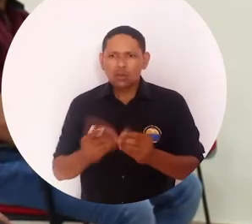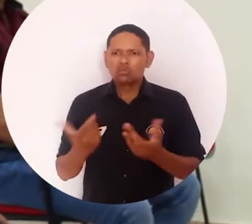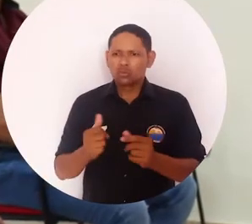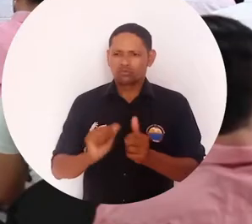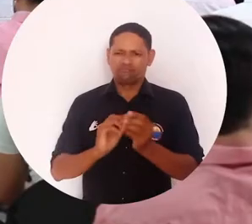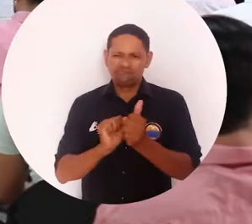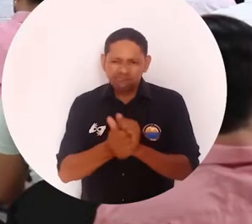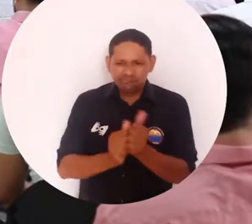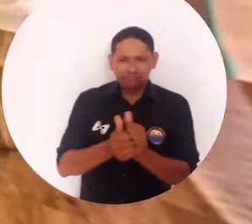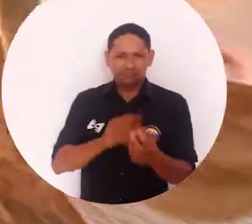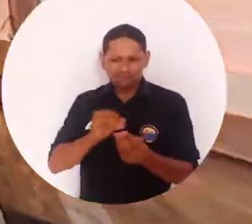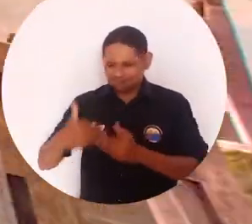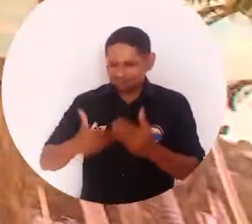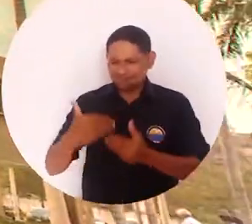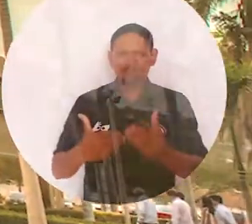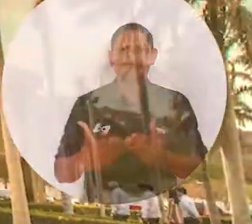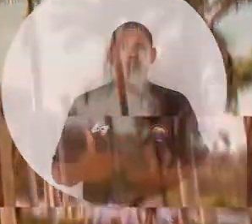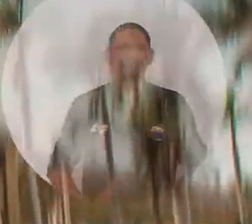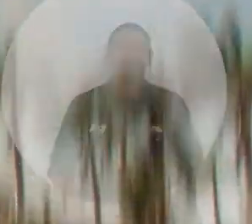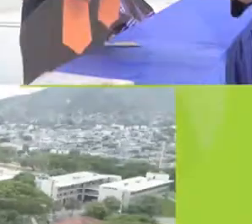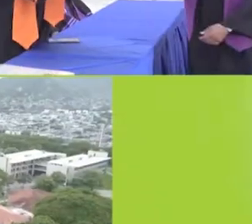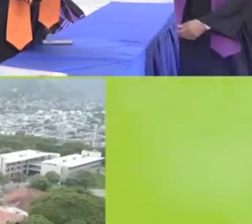del entrenamiento deportivo.